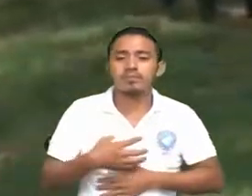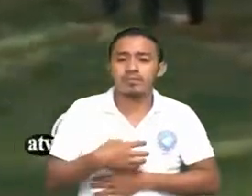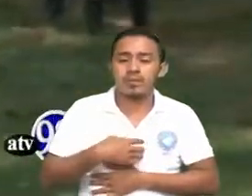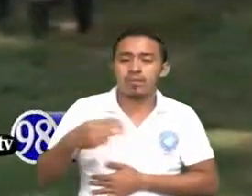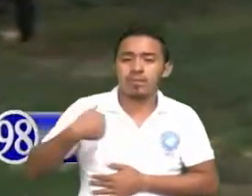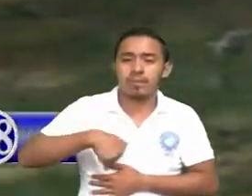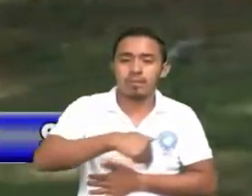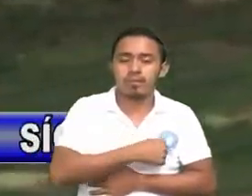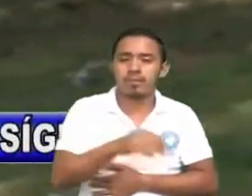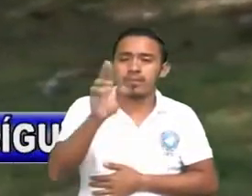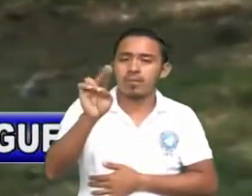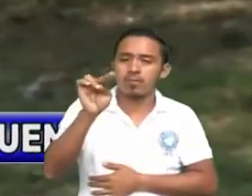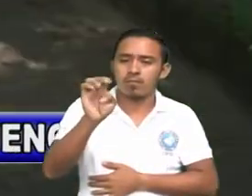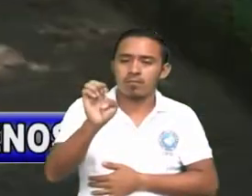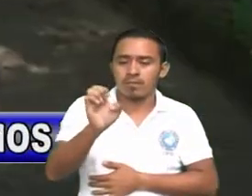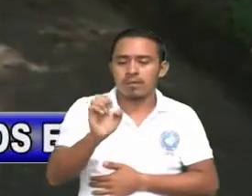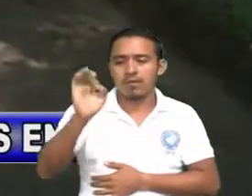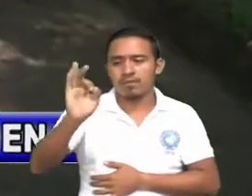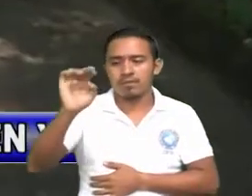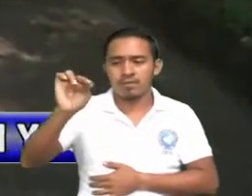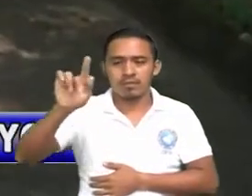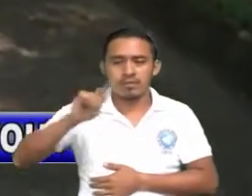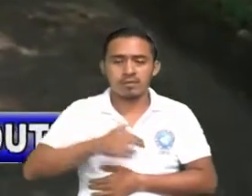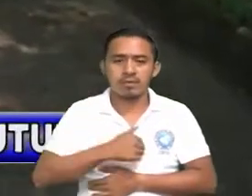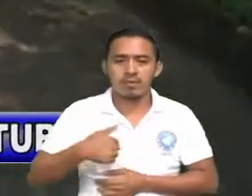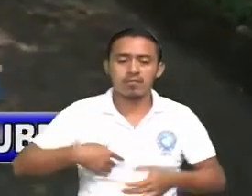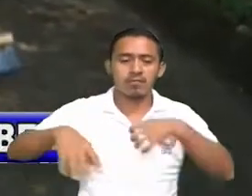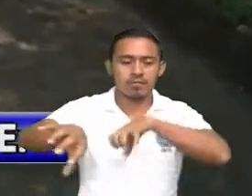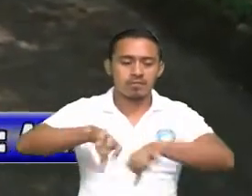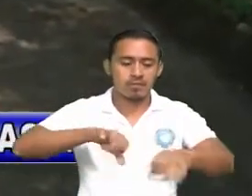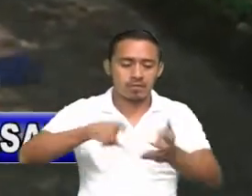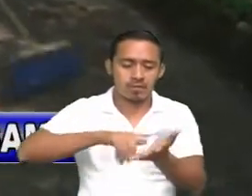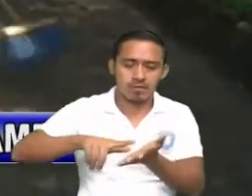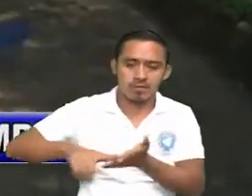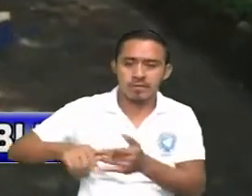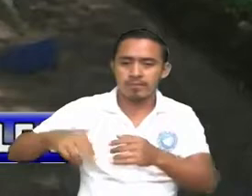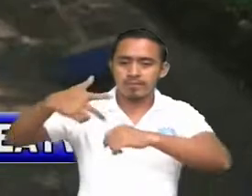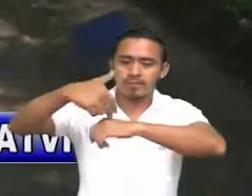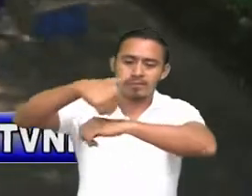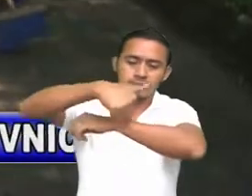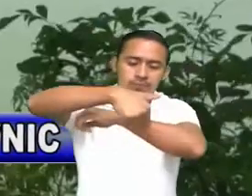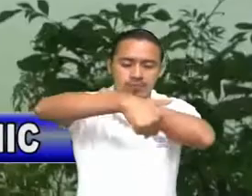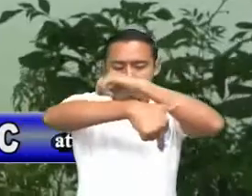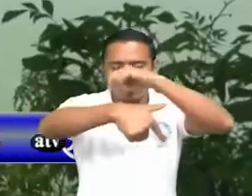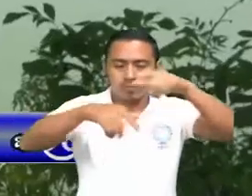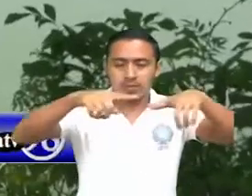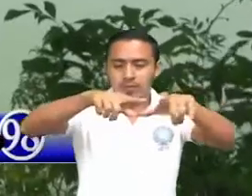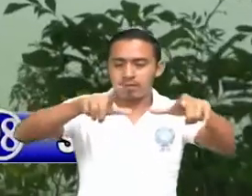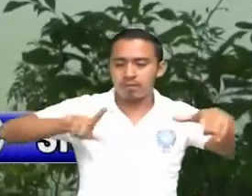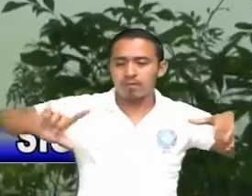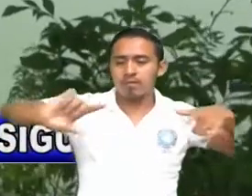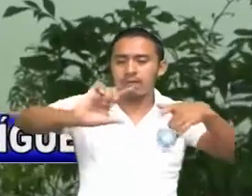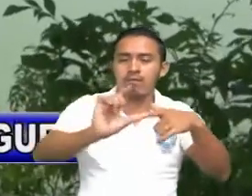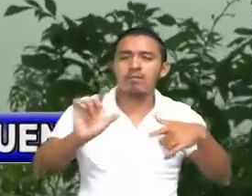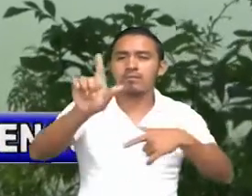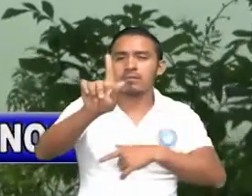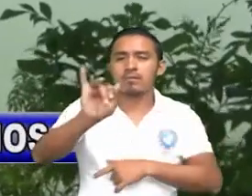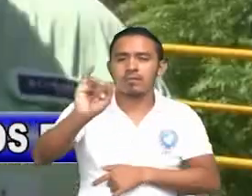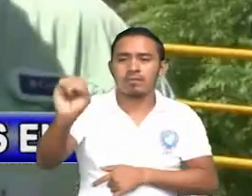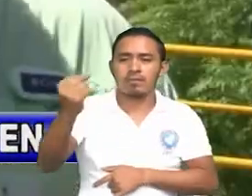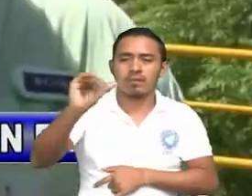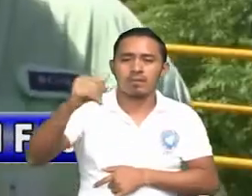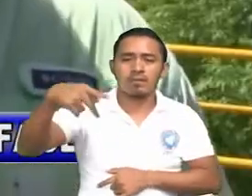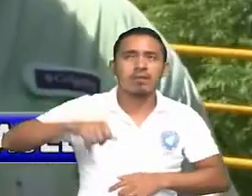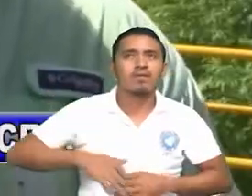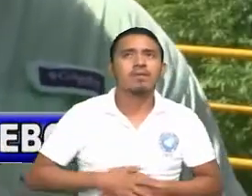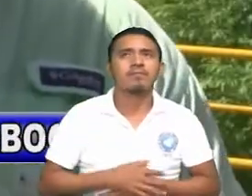a UNEFNT, realizaron una jornada de limpieza en los senderos de la pintoresca Laguna de Tizcapa.